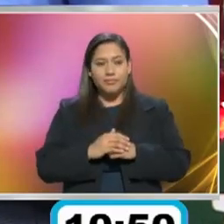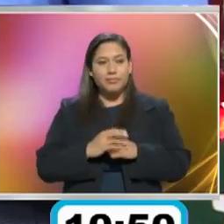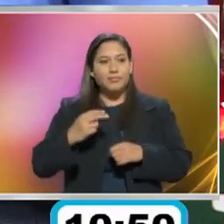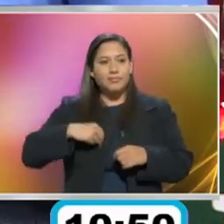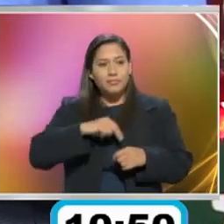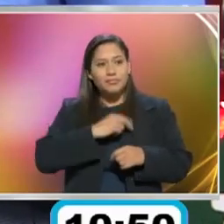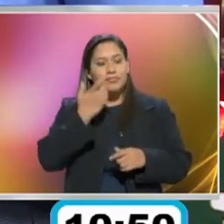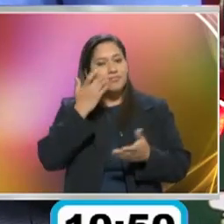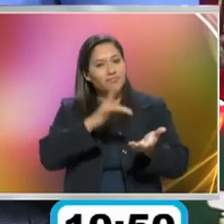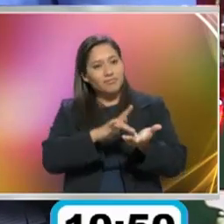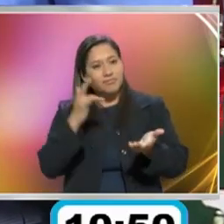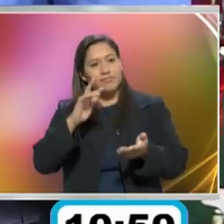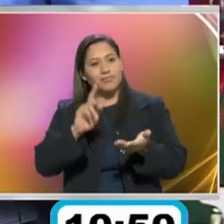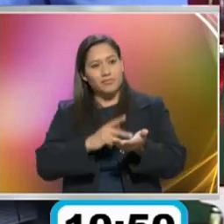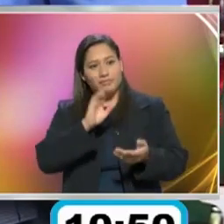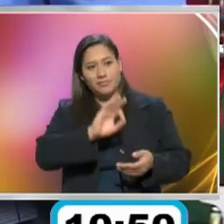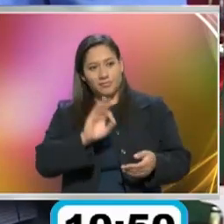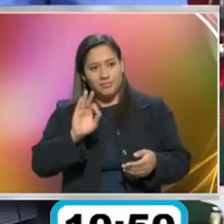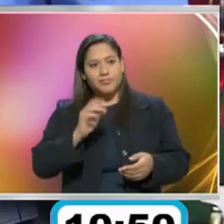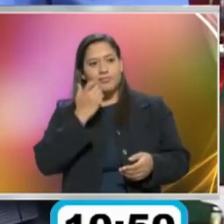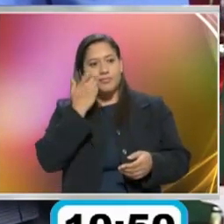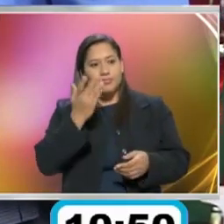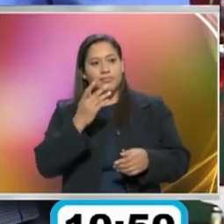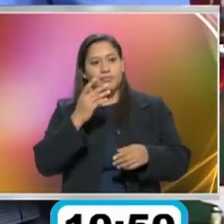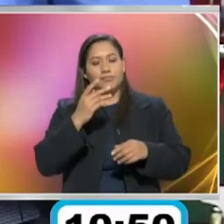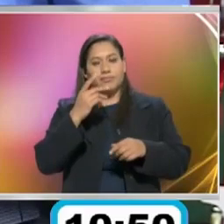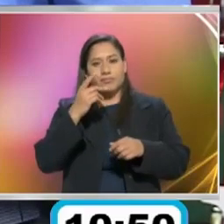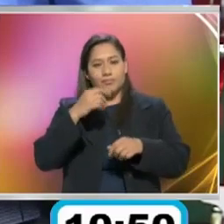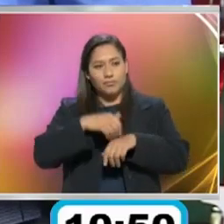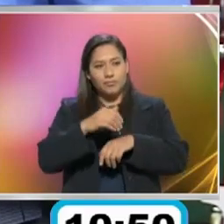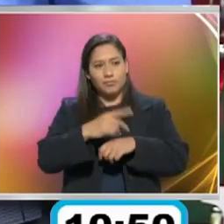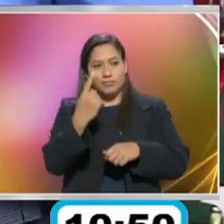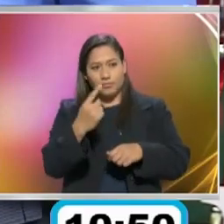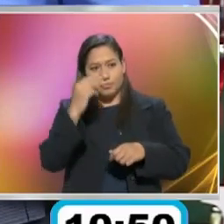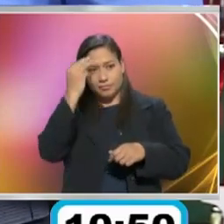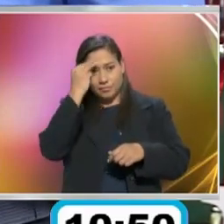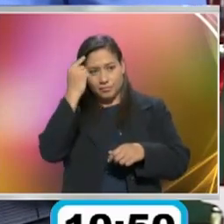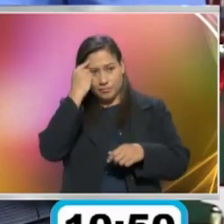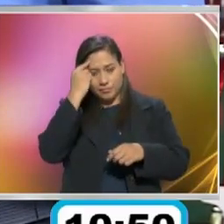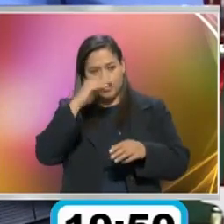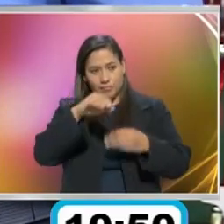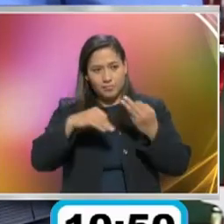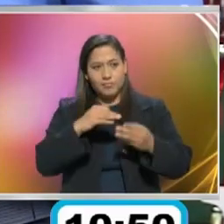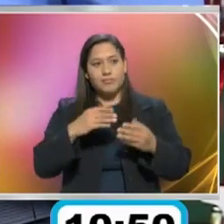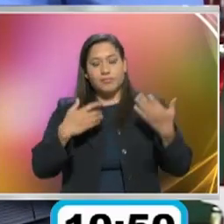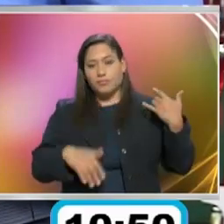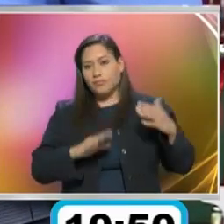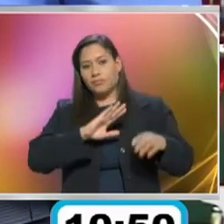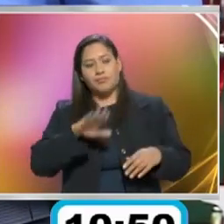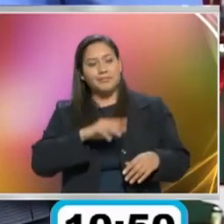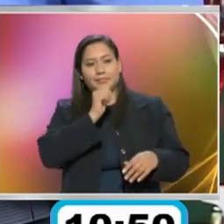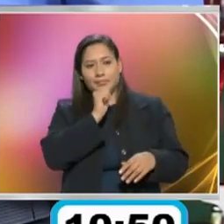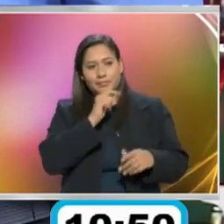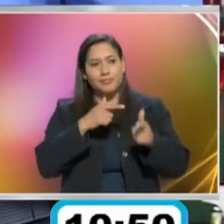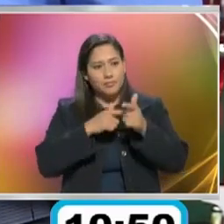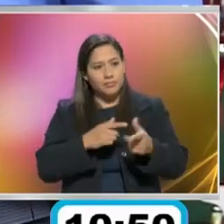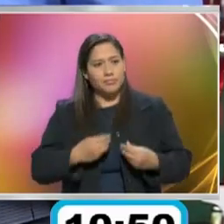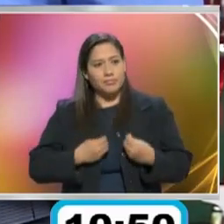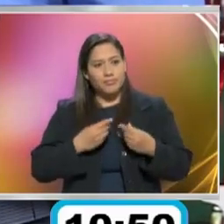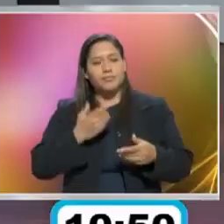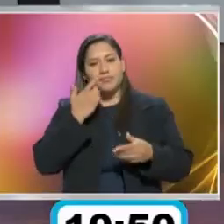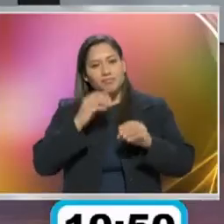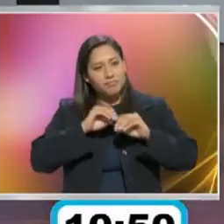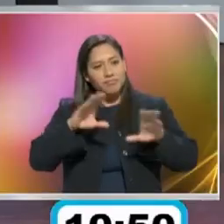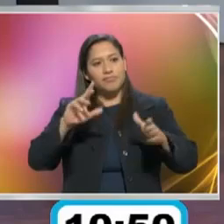y queremos revivir esa época. Queremos que vuelva a ser la número uno en la mente de todos. Porque el rock no ha muerto, sigue vivo. Sin Y duda. queremos que salga a la luz